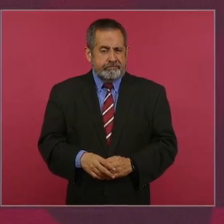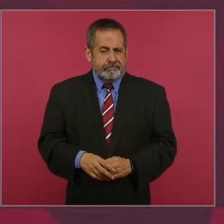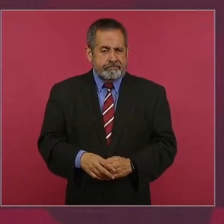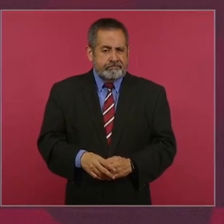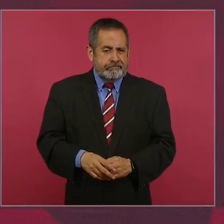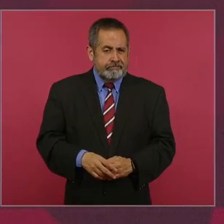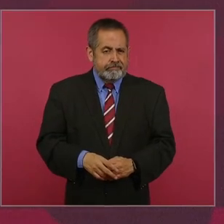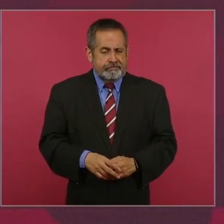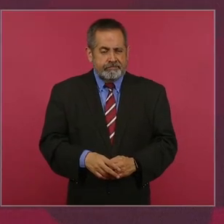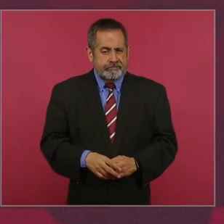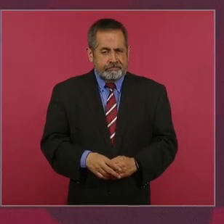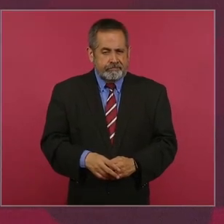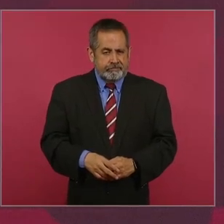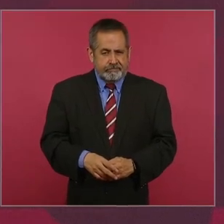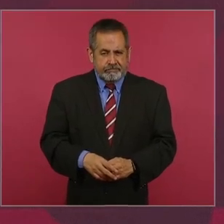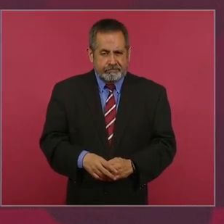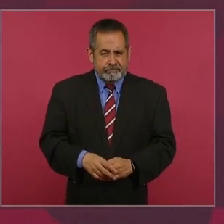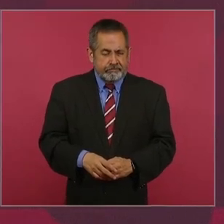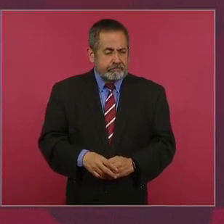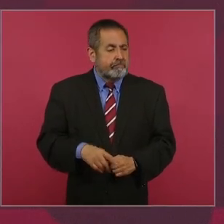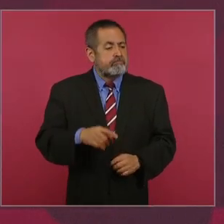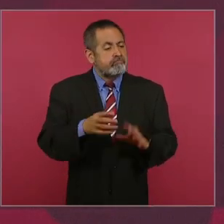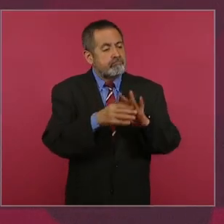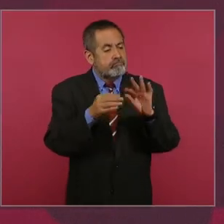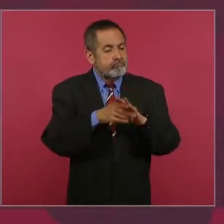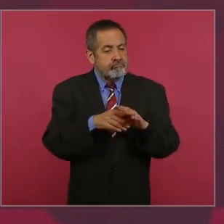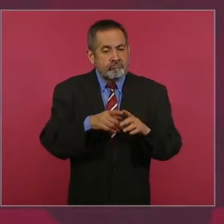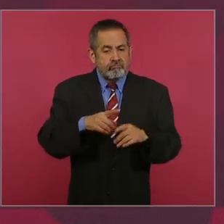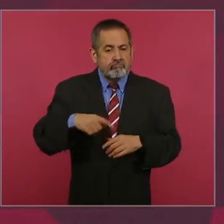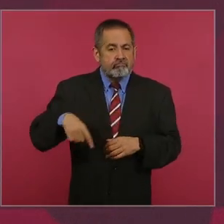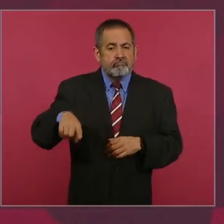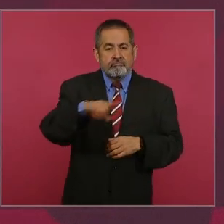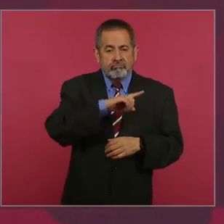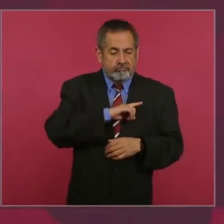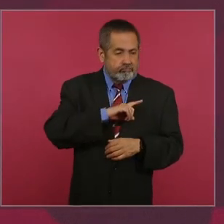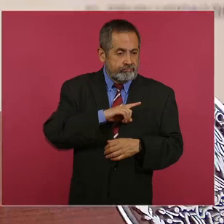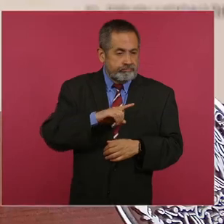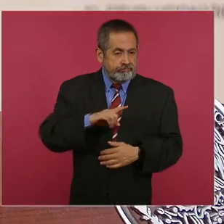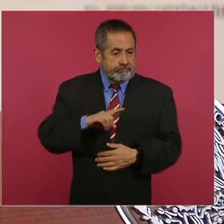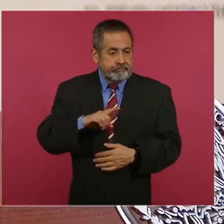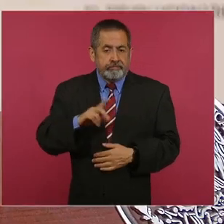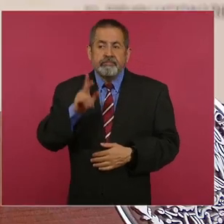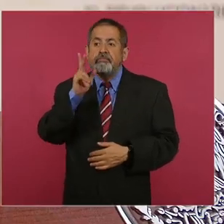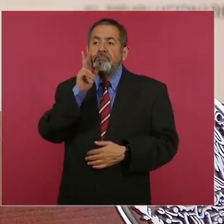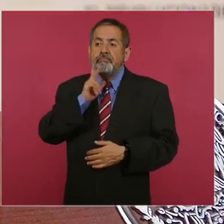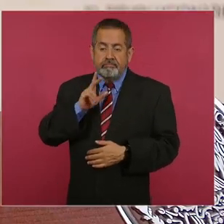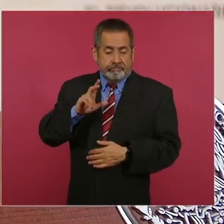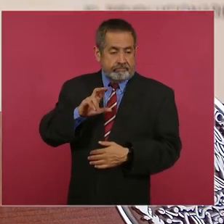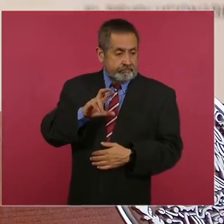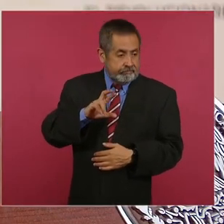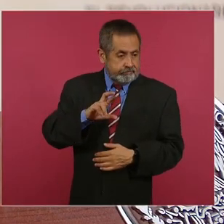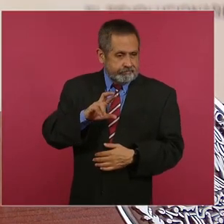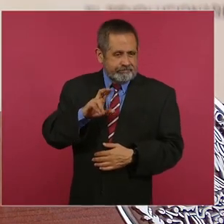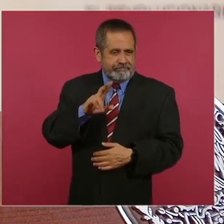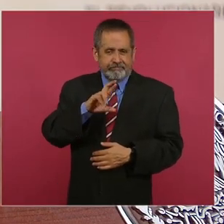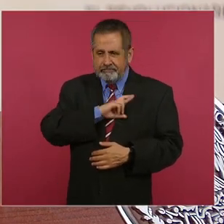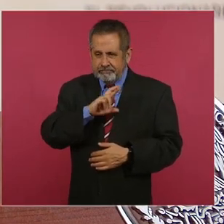se va a profundizar en la privatización del petróleo y de la industria eléctrica